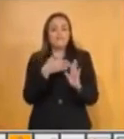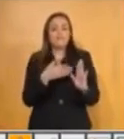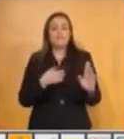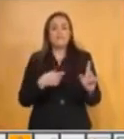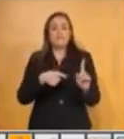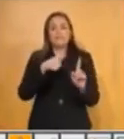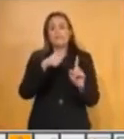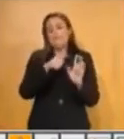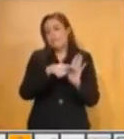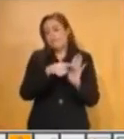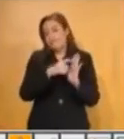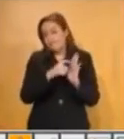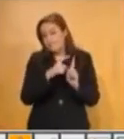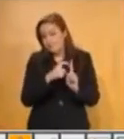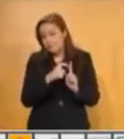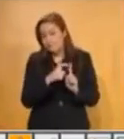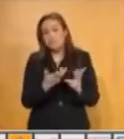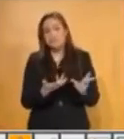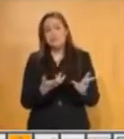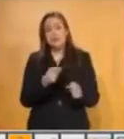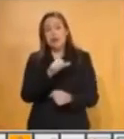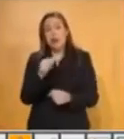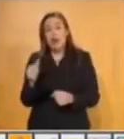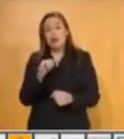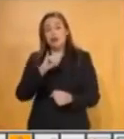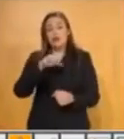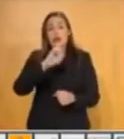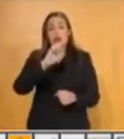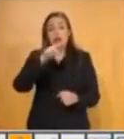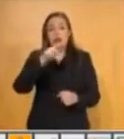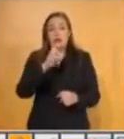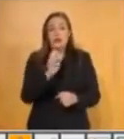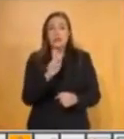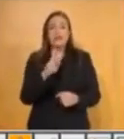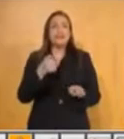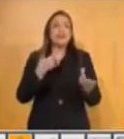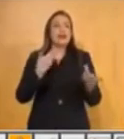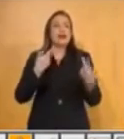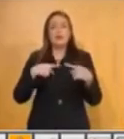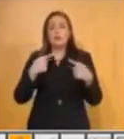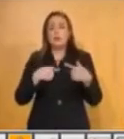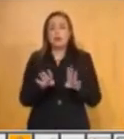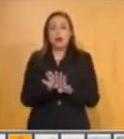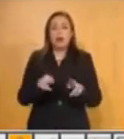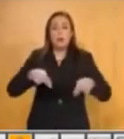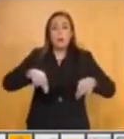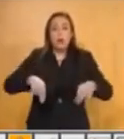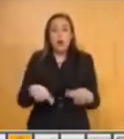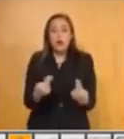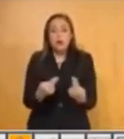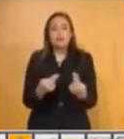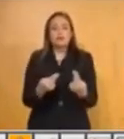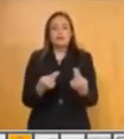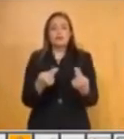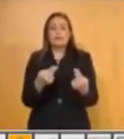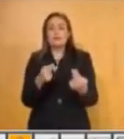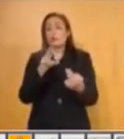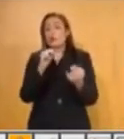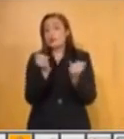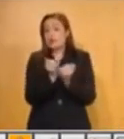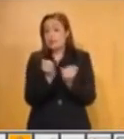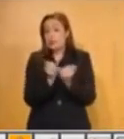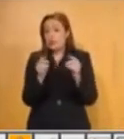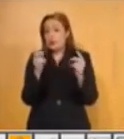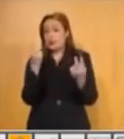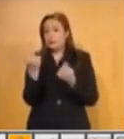también joker, que es algo similar, ¿sí? Un bromista, pero no es lo mismo, es parecido, sin